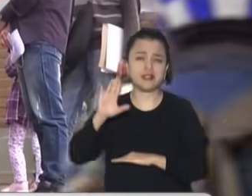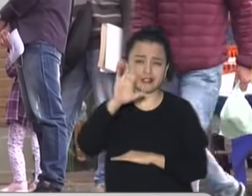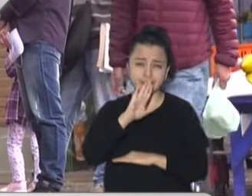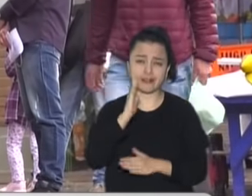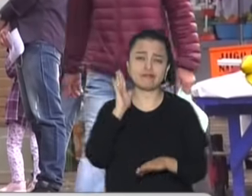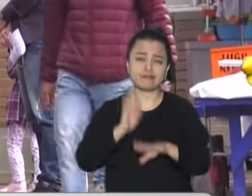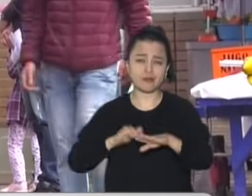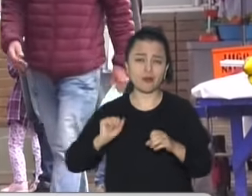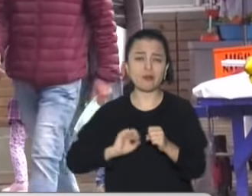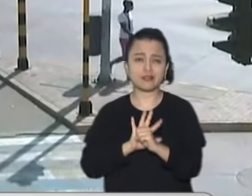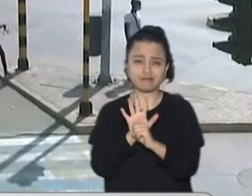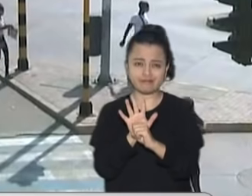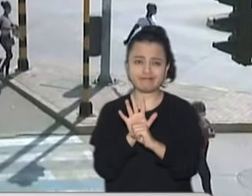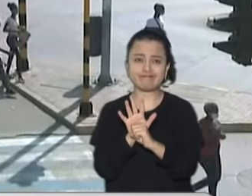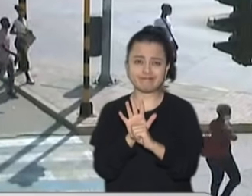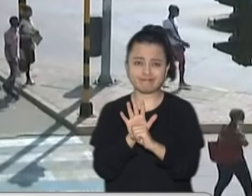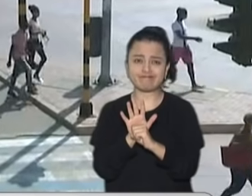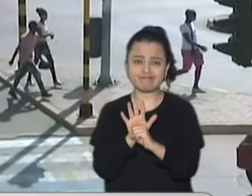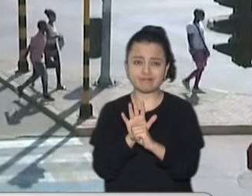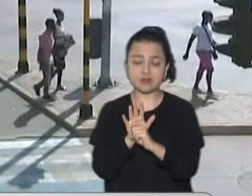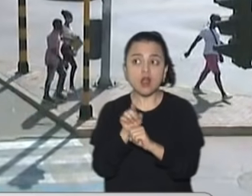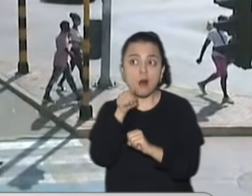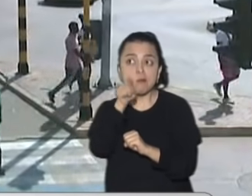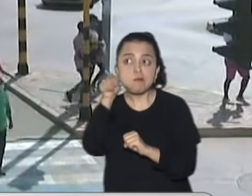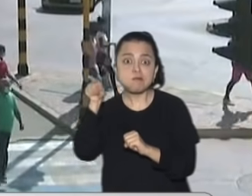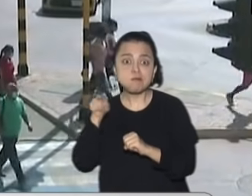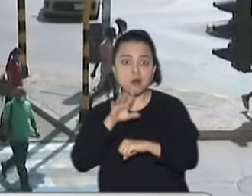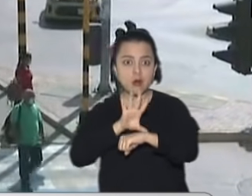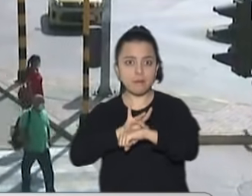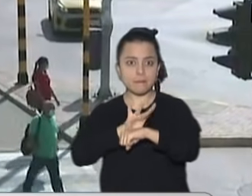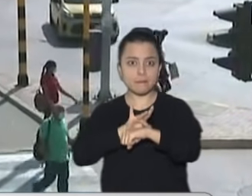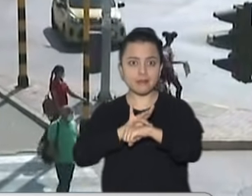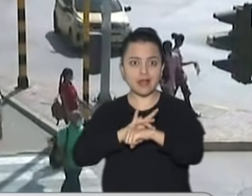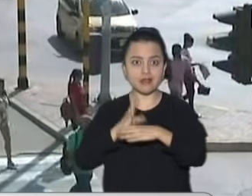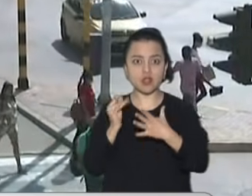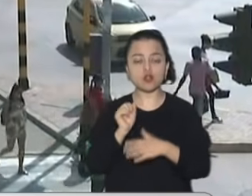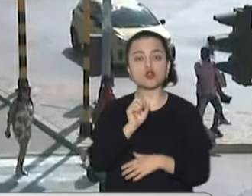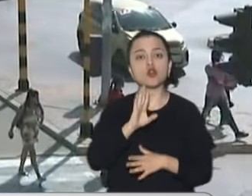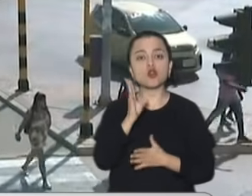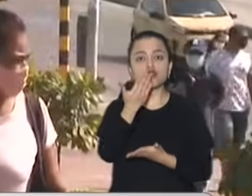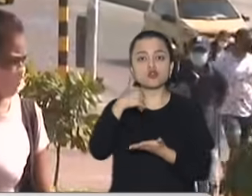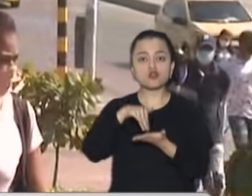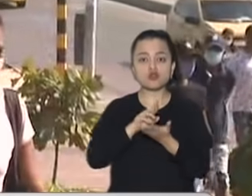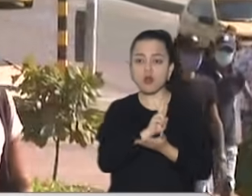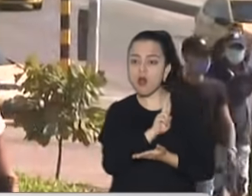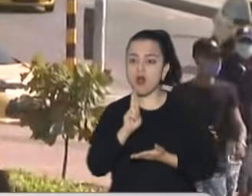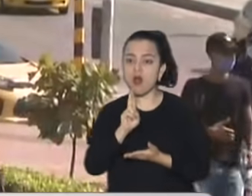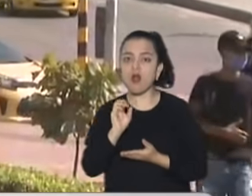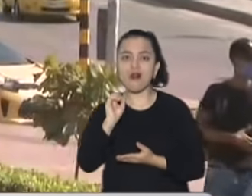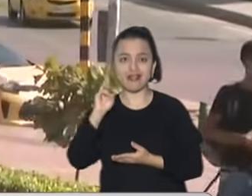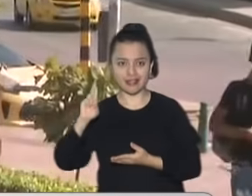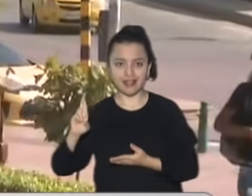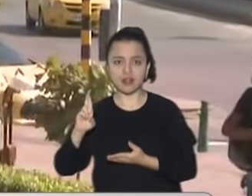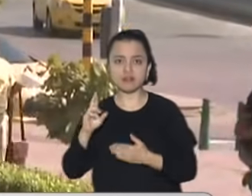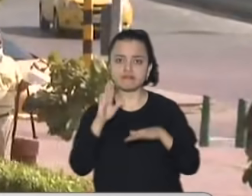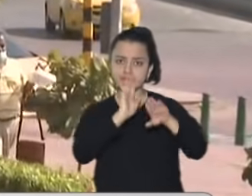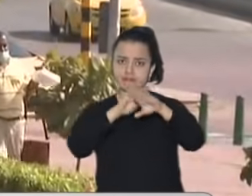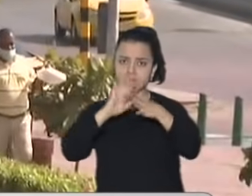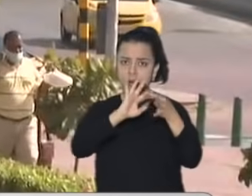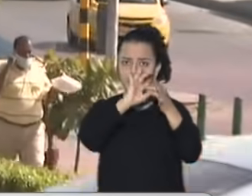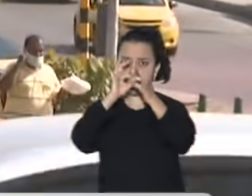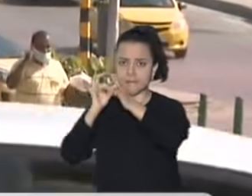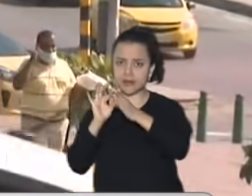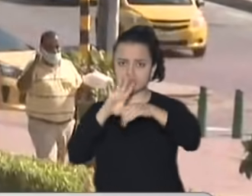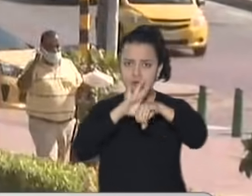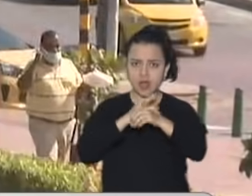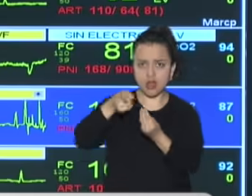virus COVID-19. También los médicos de la subred Centro Oriente han hecho un llamado, una campaña que se ha hecho para